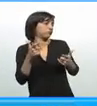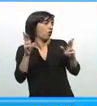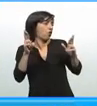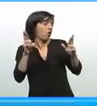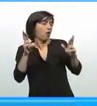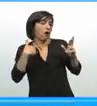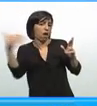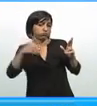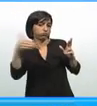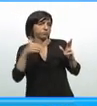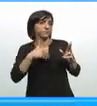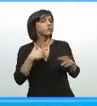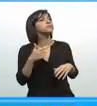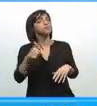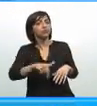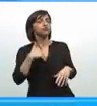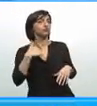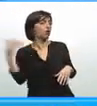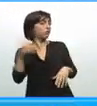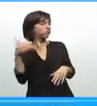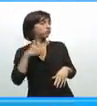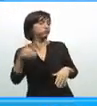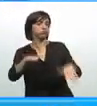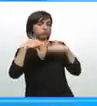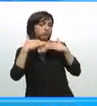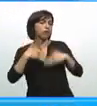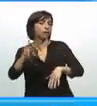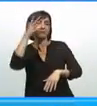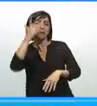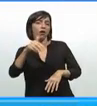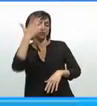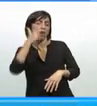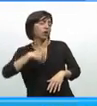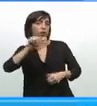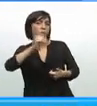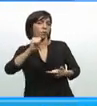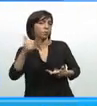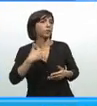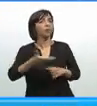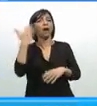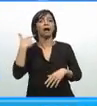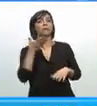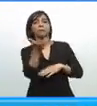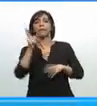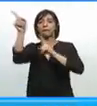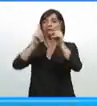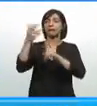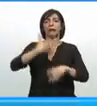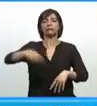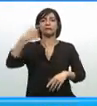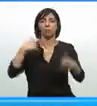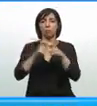vengo a ver a San Lorenzo y siempre gana. Me podrían postular ahí delante de Tinelli, ¿no? Bueno. Ya que no me quiere llevar bailando, ¿qué opinas? Ya está todo dicho, pero ya está propuesto, te están